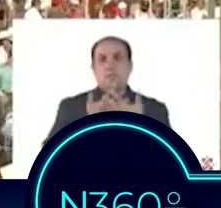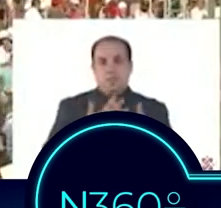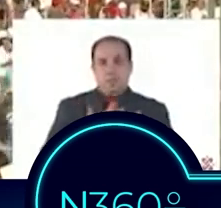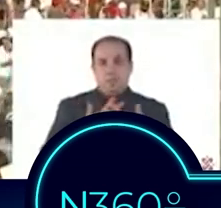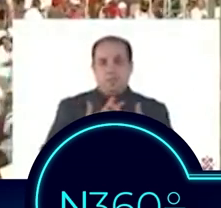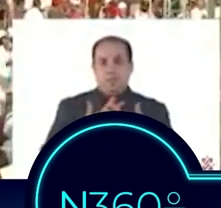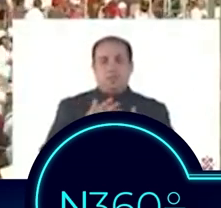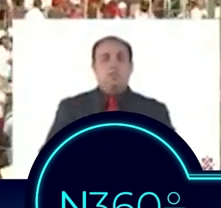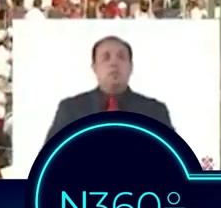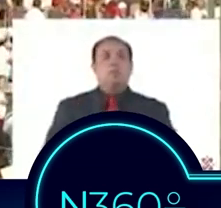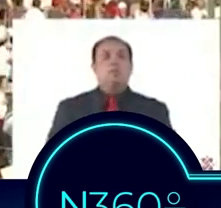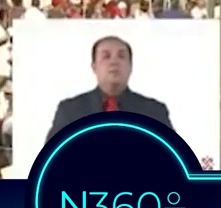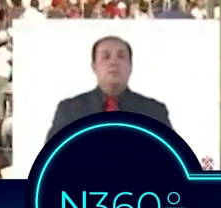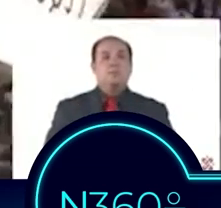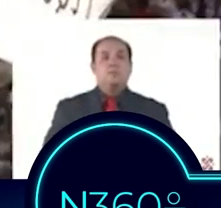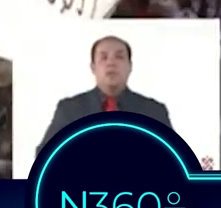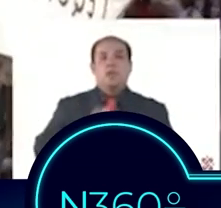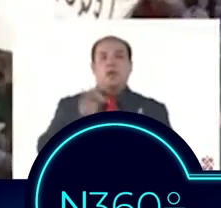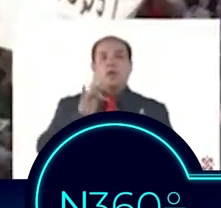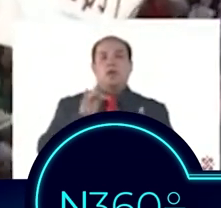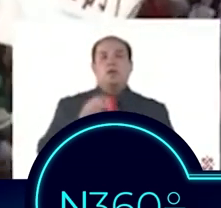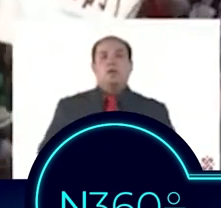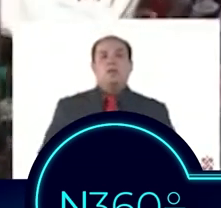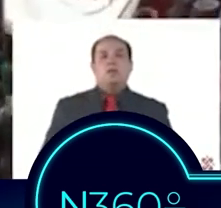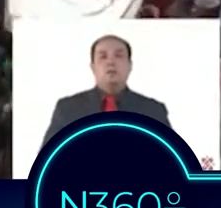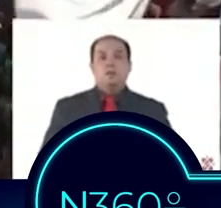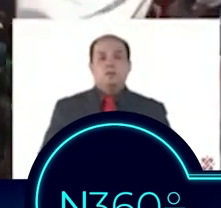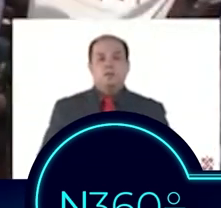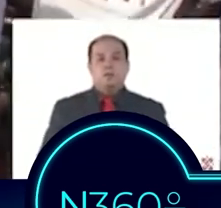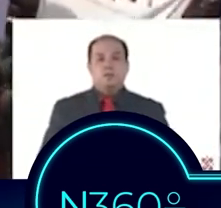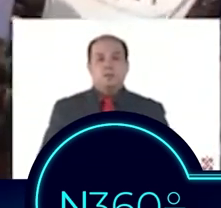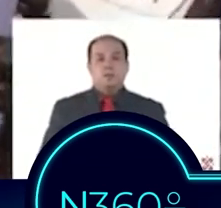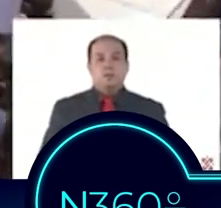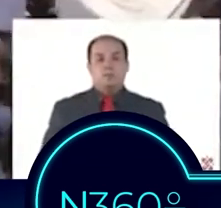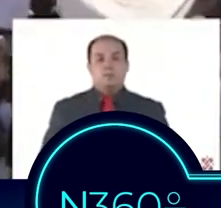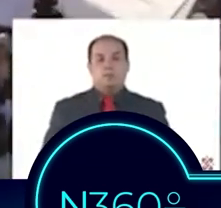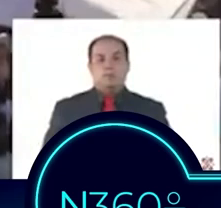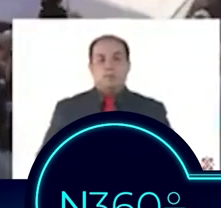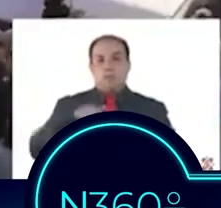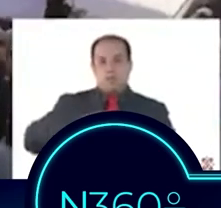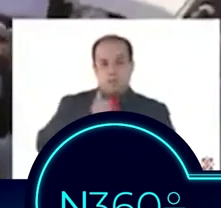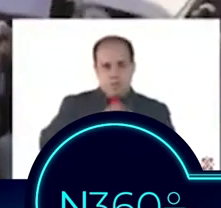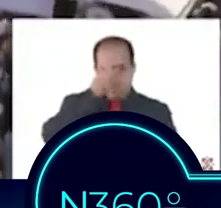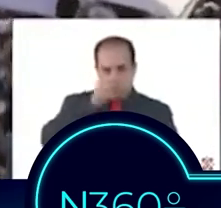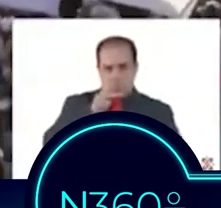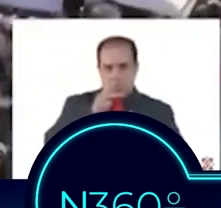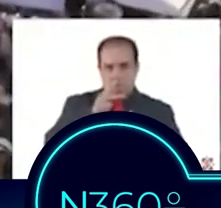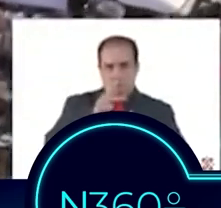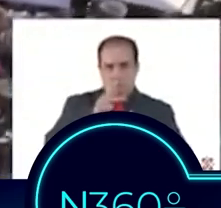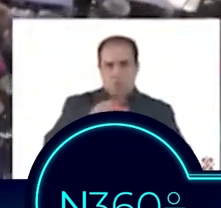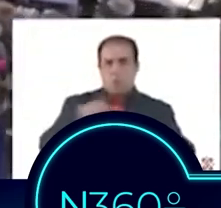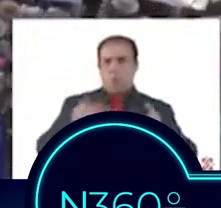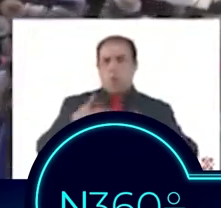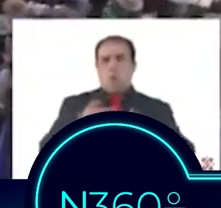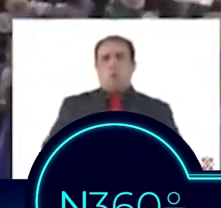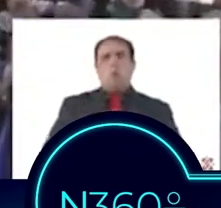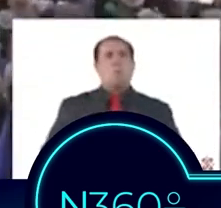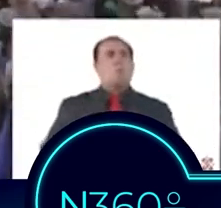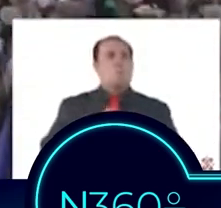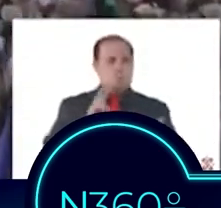Pero hay muchas variaciones pero el discurso violento y denostador en contra Marcelo pues veo que Se incrementa no de una forma